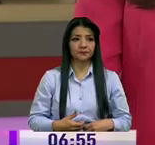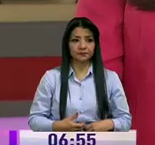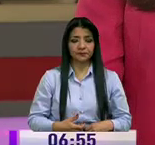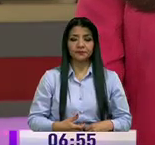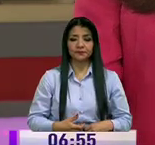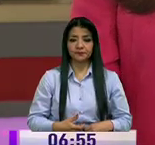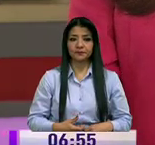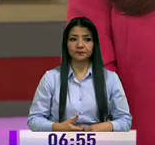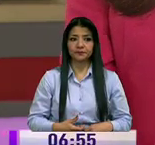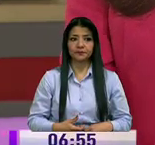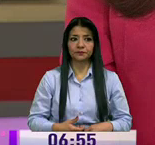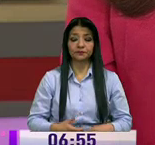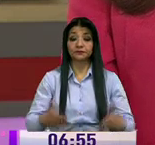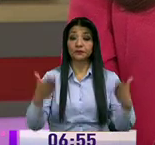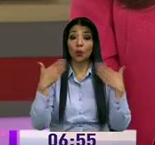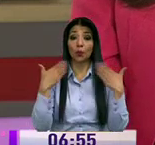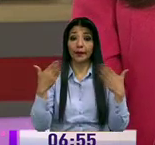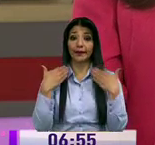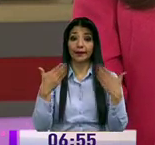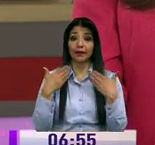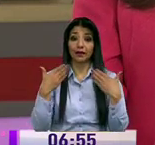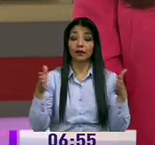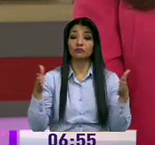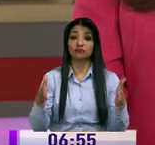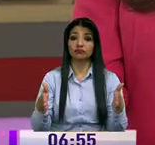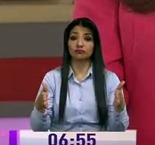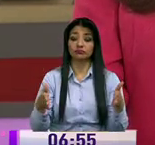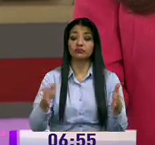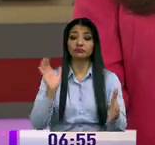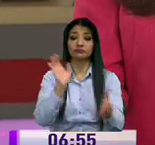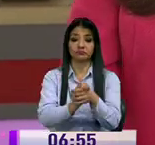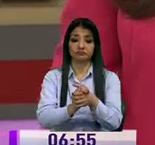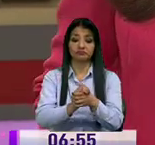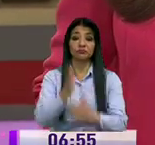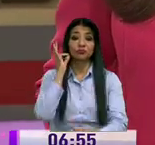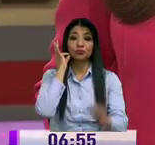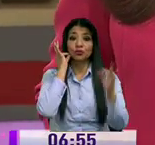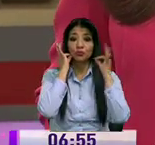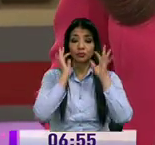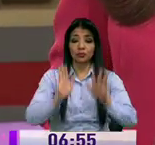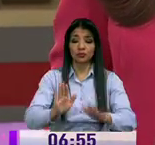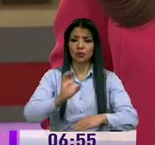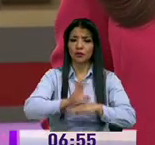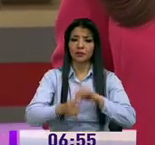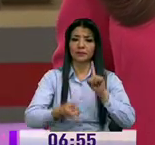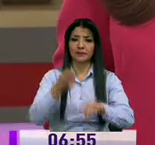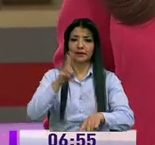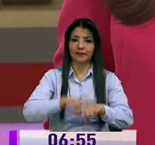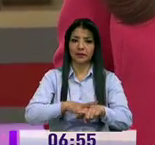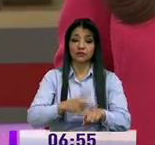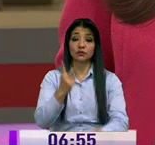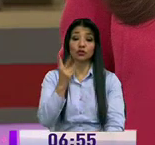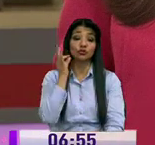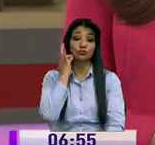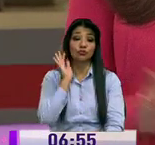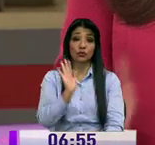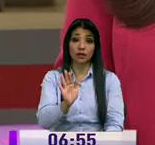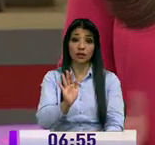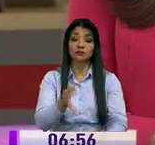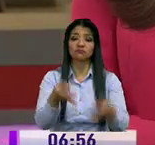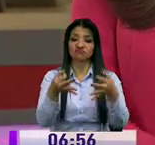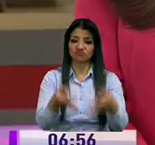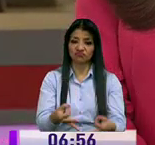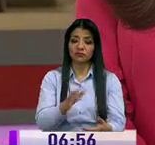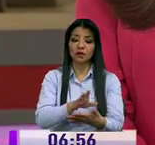Y en Guayaquil se llevó a cabo la ceremonia del primer matrimonio igualitario del país. Se trata de una pareja conformada por dos mujeres quienes formalizaron